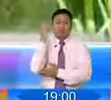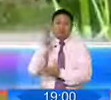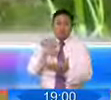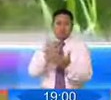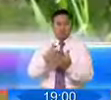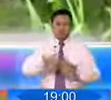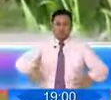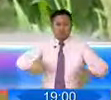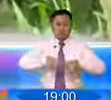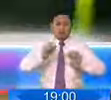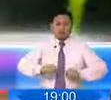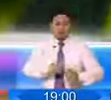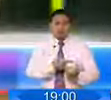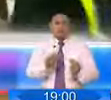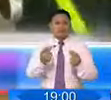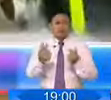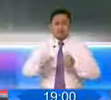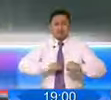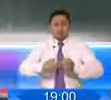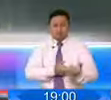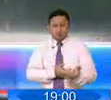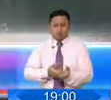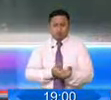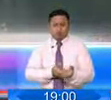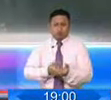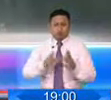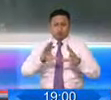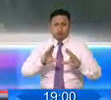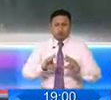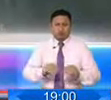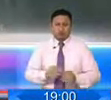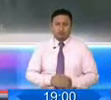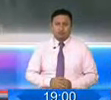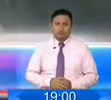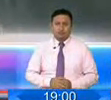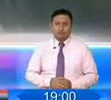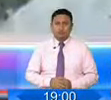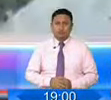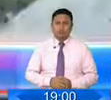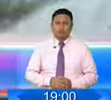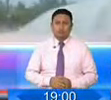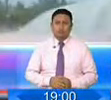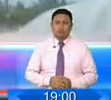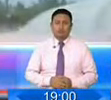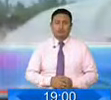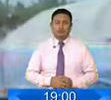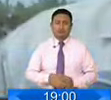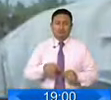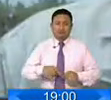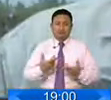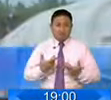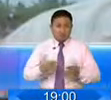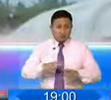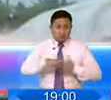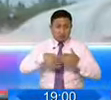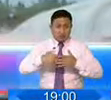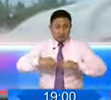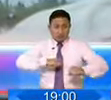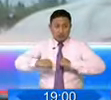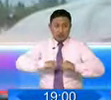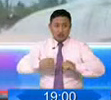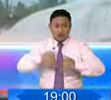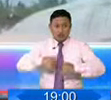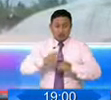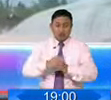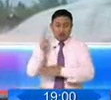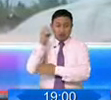lugar para realizar los trabajos correspondientes. Y se tomaron de inmediato todas las acciones que están previstas en los planes ante